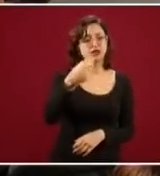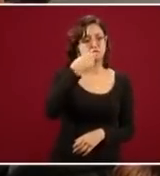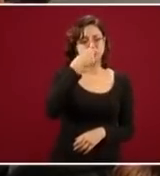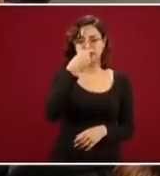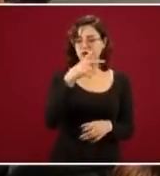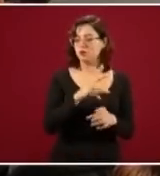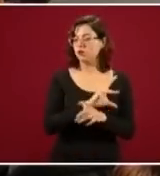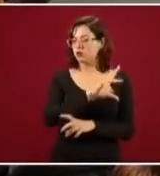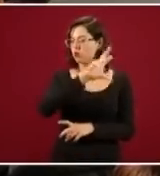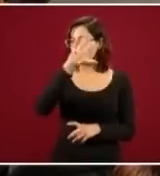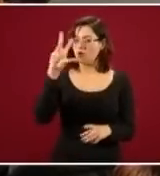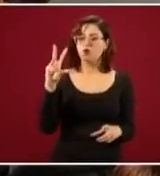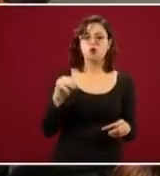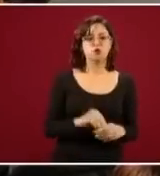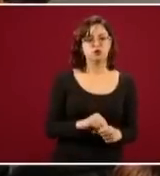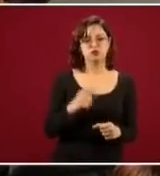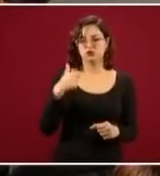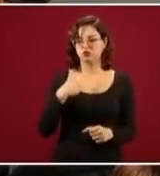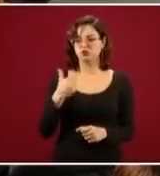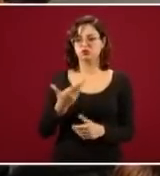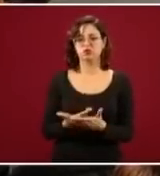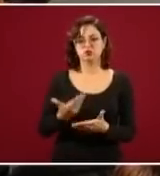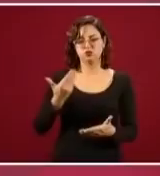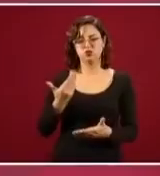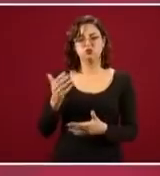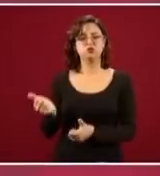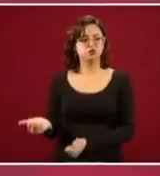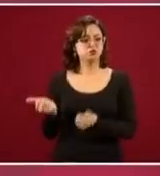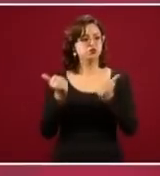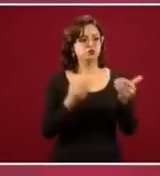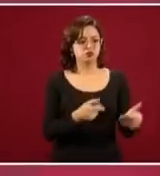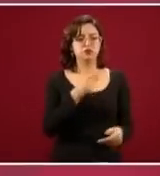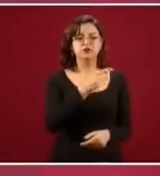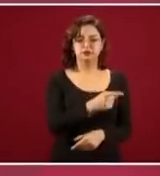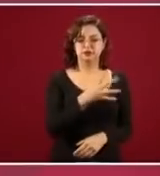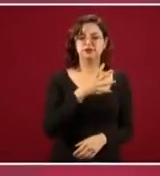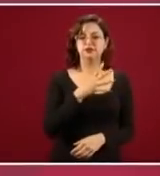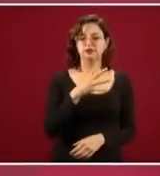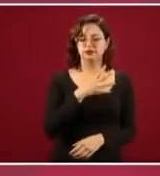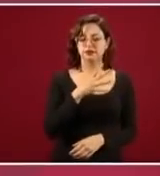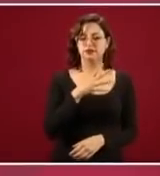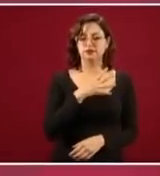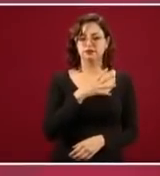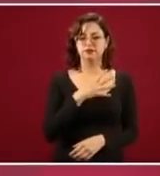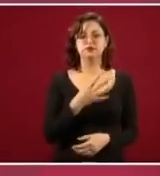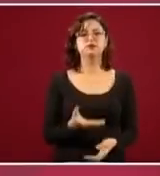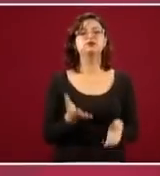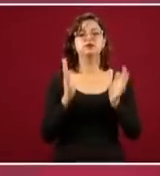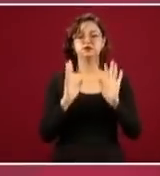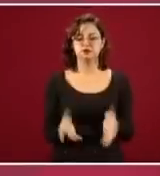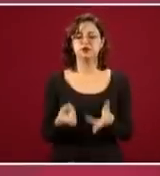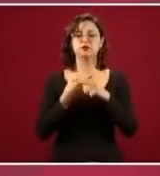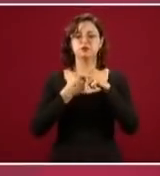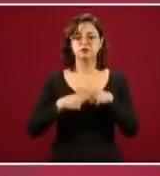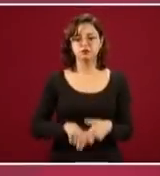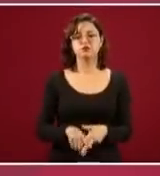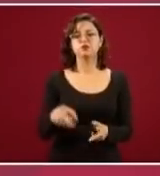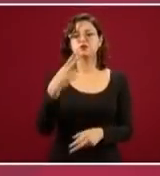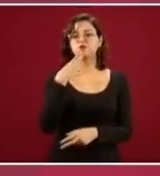medicamentos oncológicos que habíamos entregado el día previo, y que usaron de manera inmediata estos medicamentos en